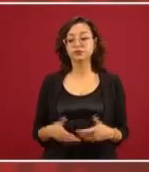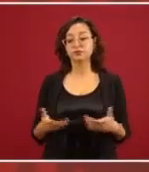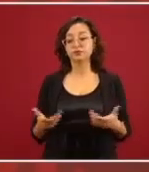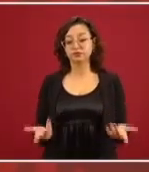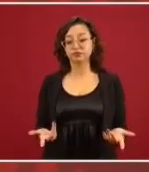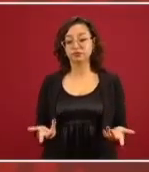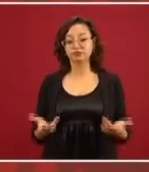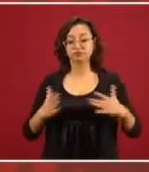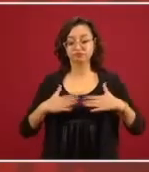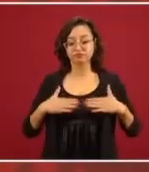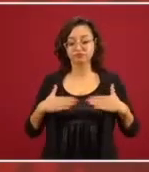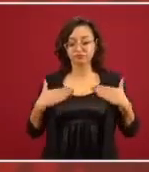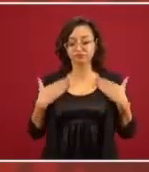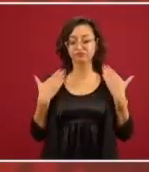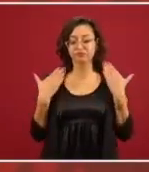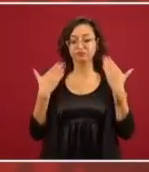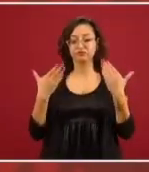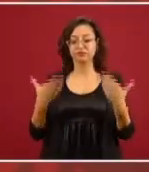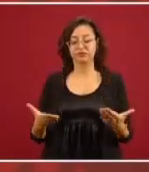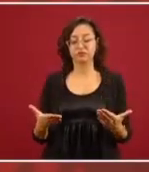tener confianza